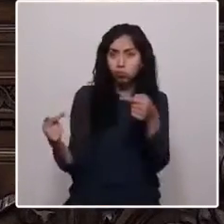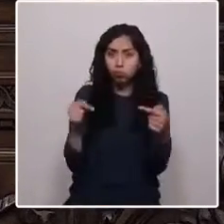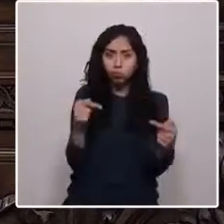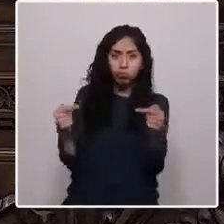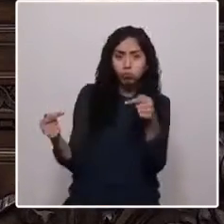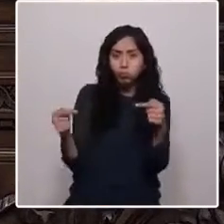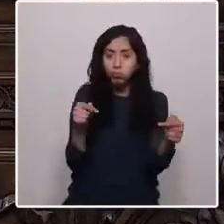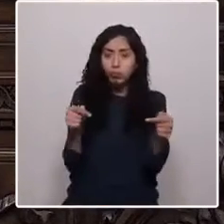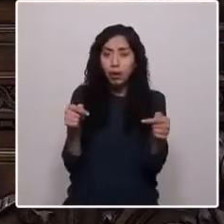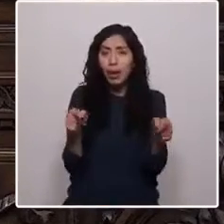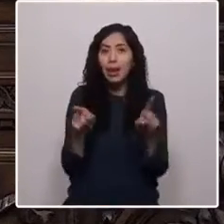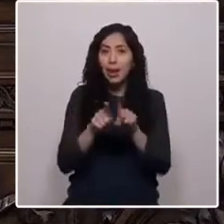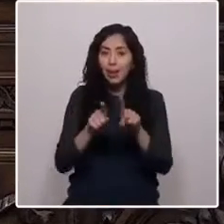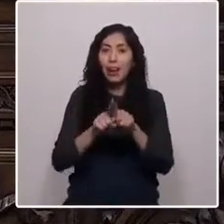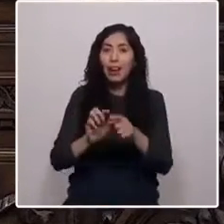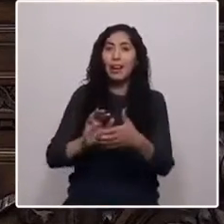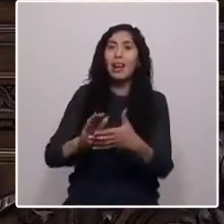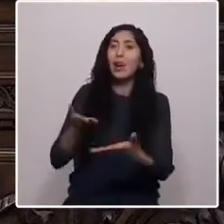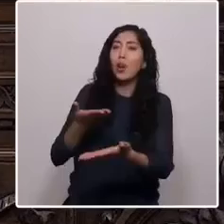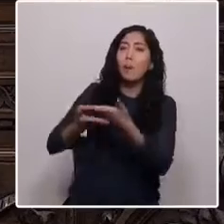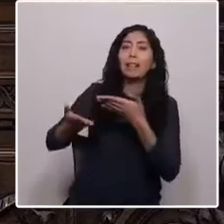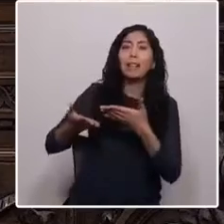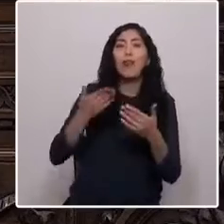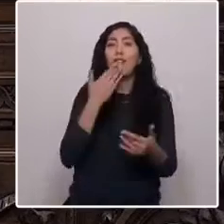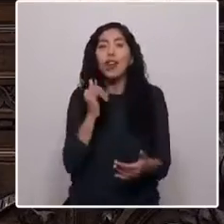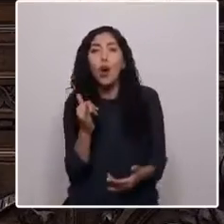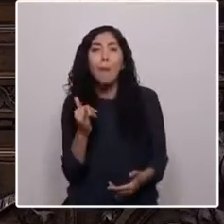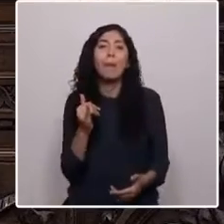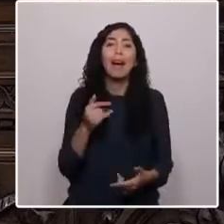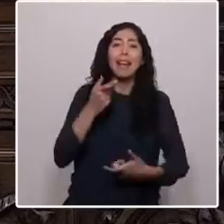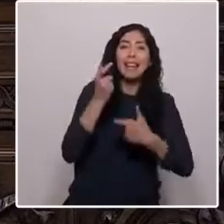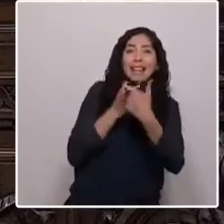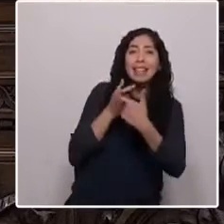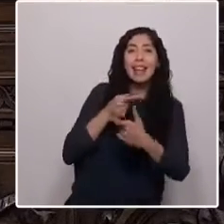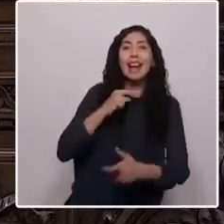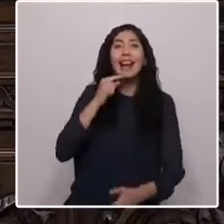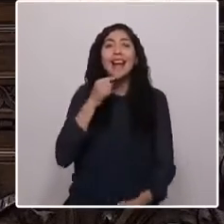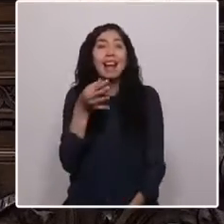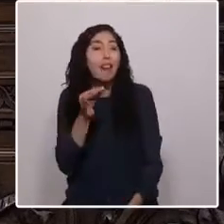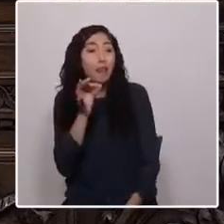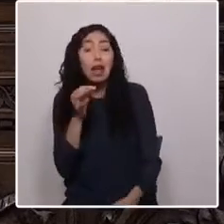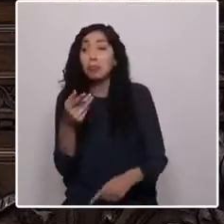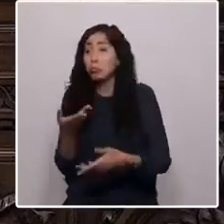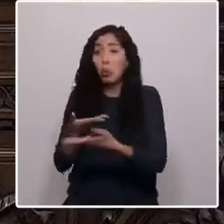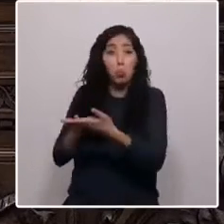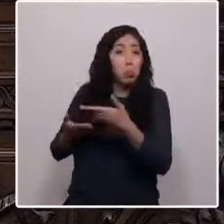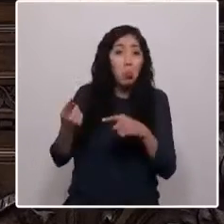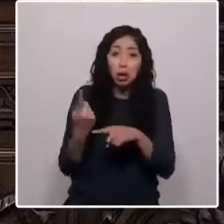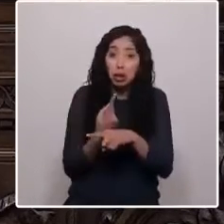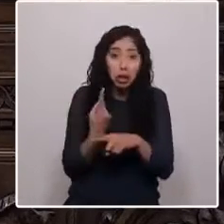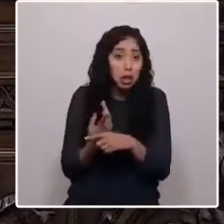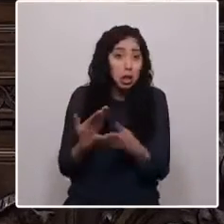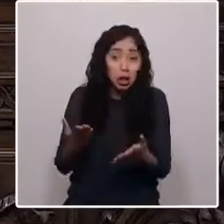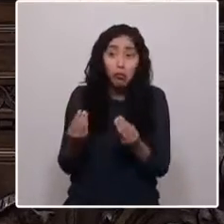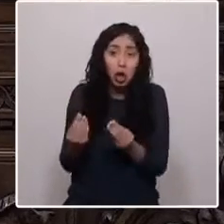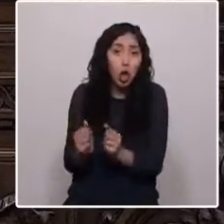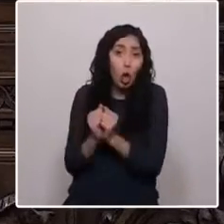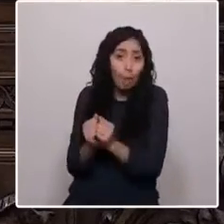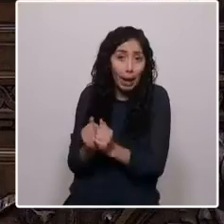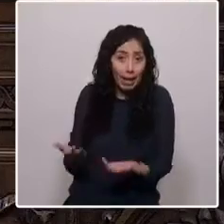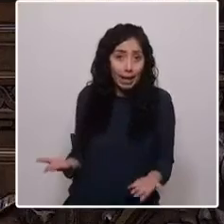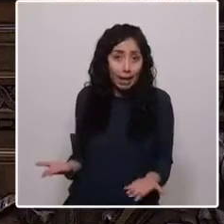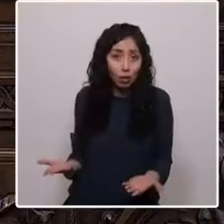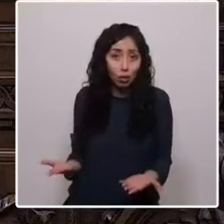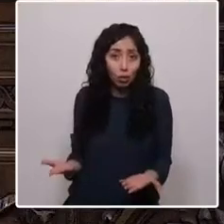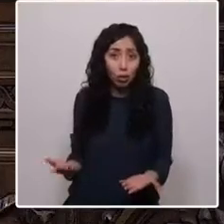debate, compartimos las bromas, las risas y el café como buenos compañeros. Dije compañeros, y así